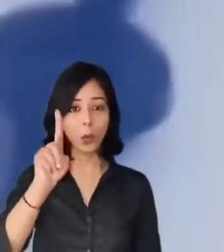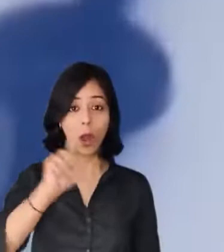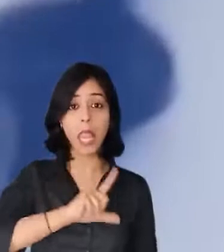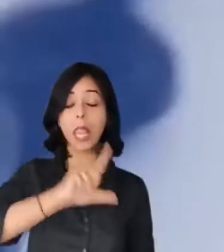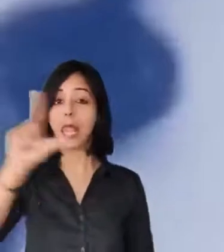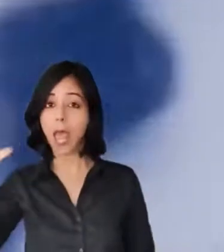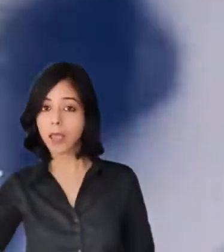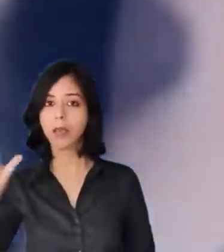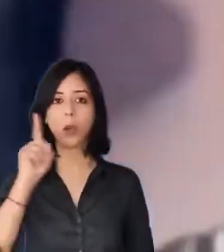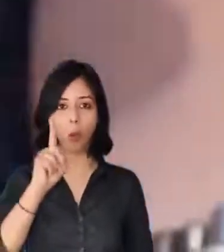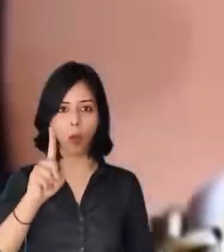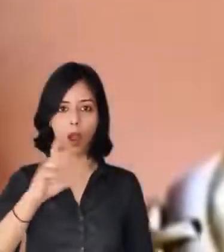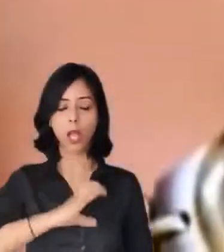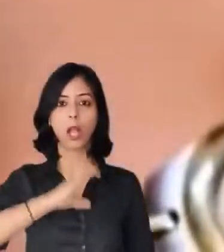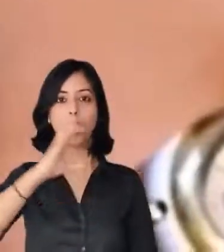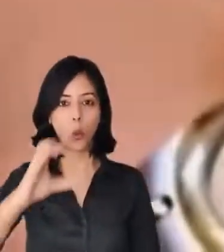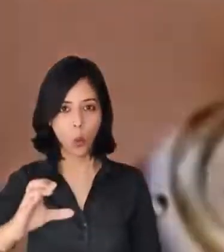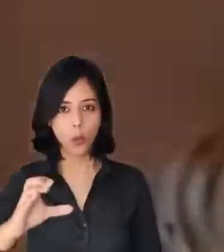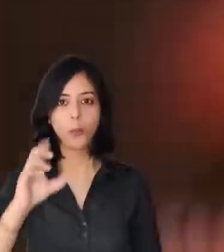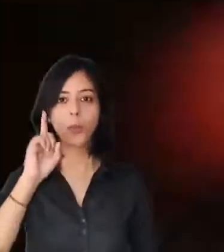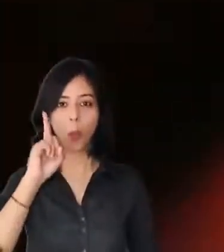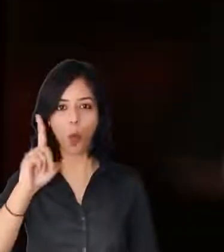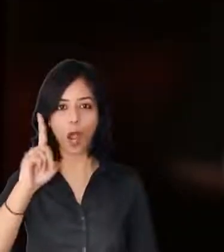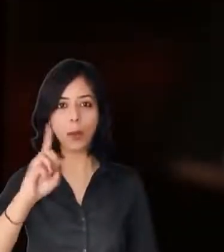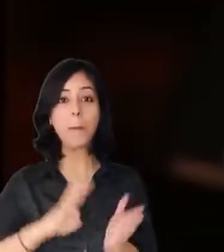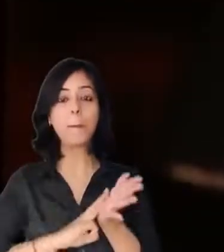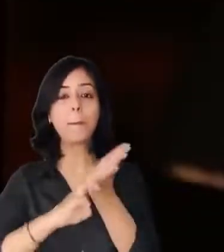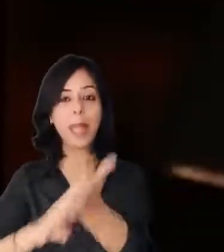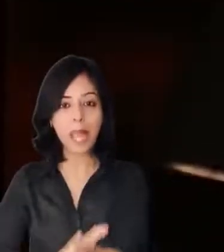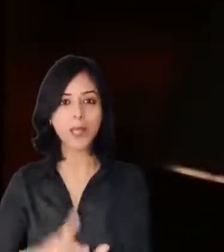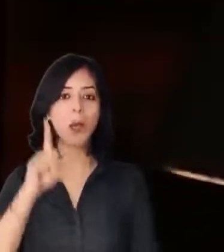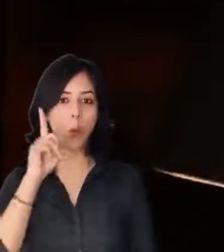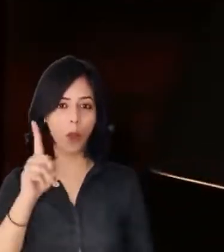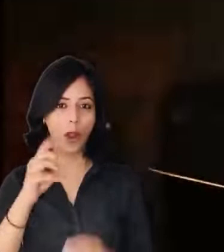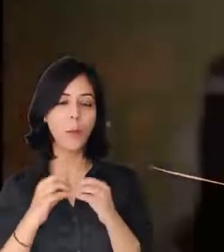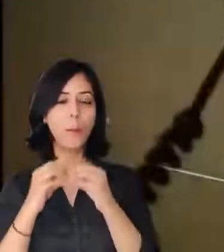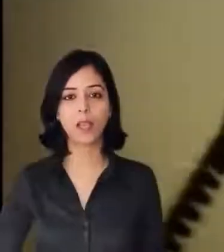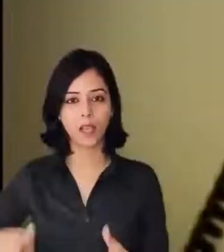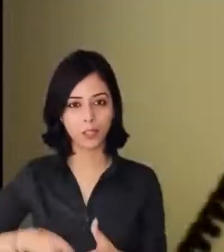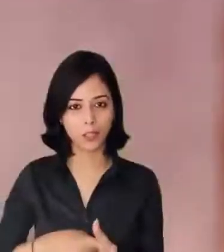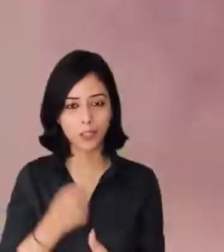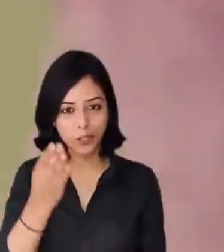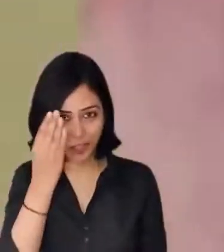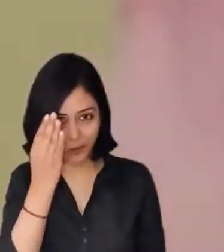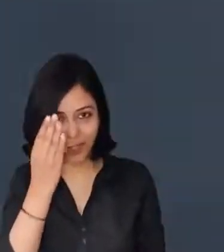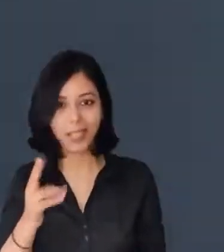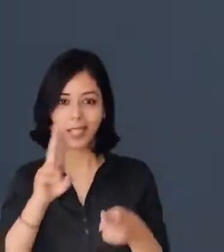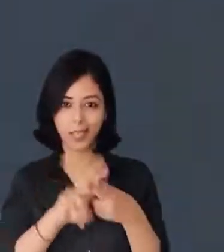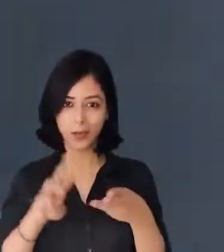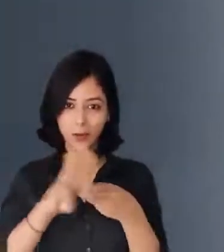Y cuando se hicieron las 4 de la tarde y Robin aún no había llegado, Sharon llamó a su madre al trabajo.